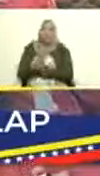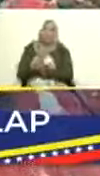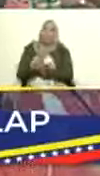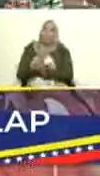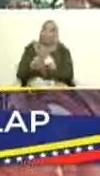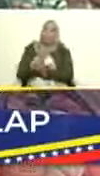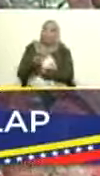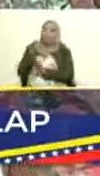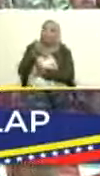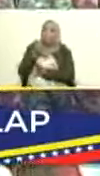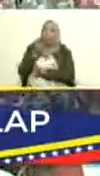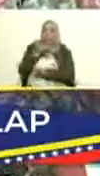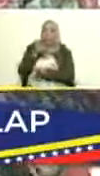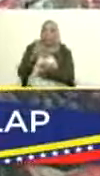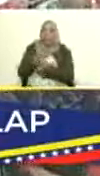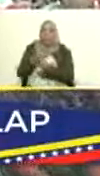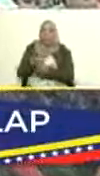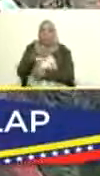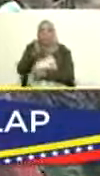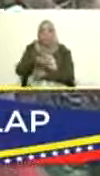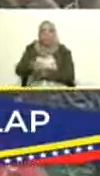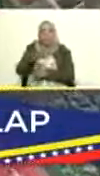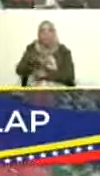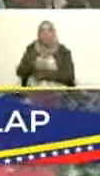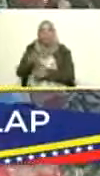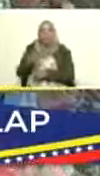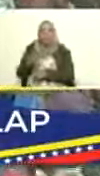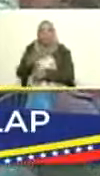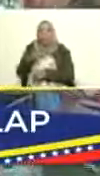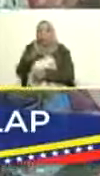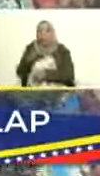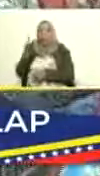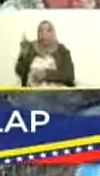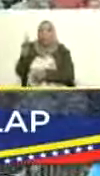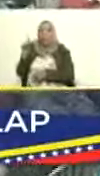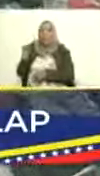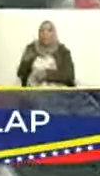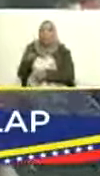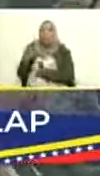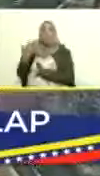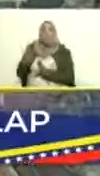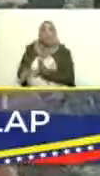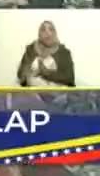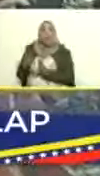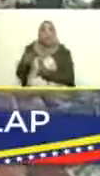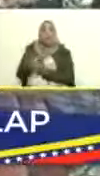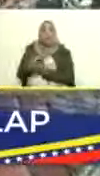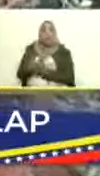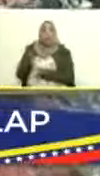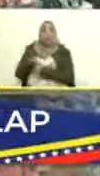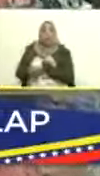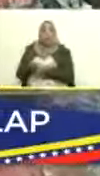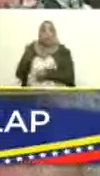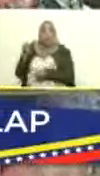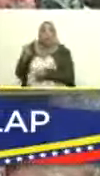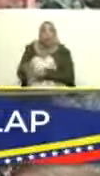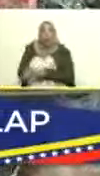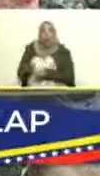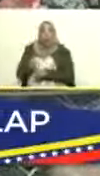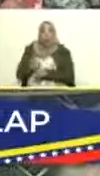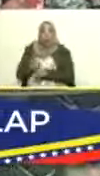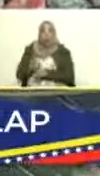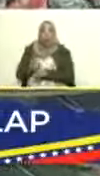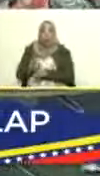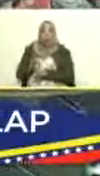los alimentos, el pueblo se desangraba. Continuarán entonces con la tarea de producir